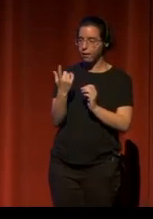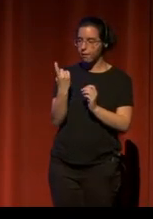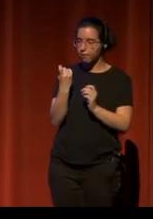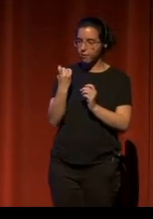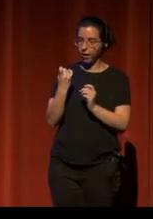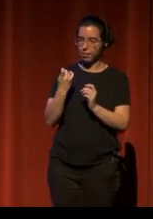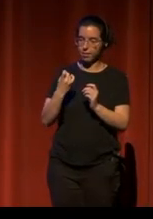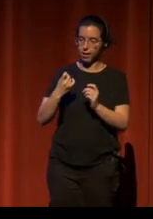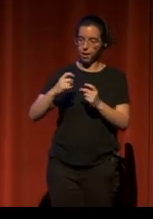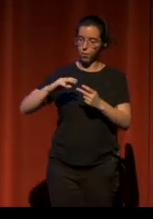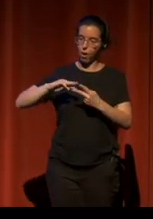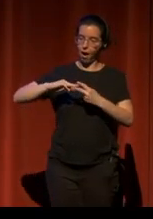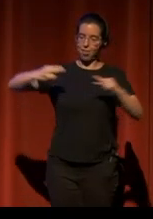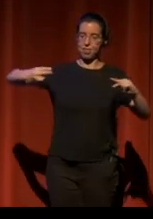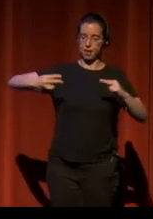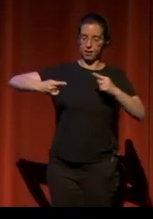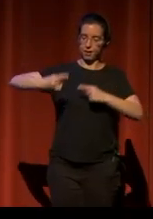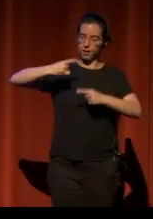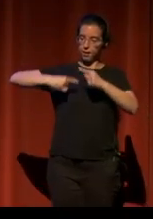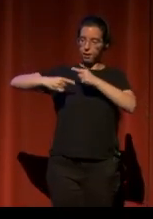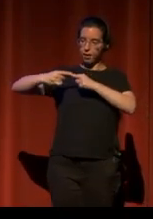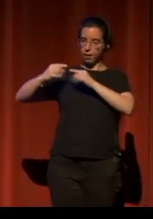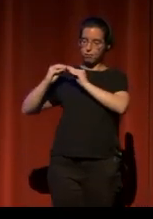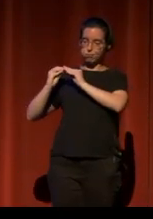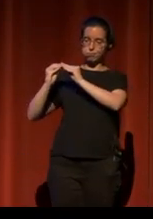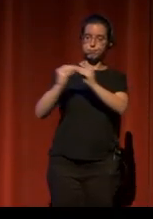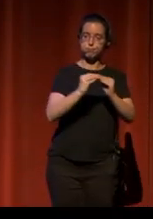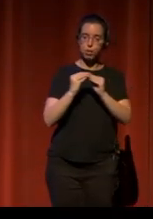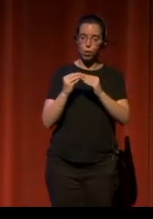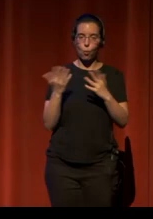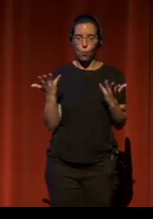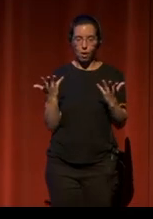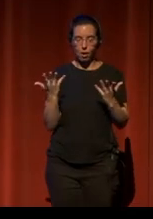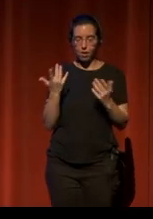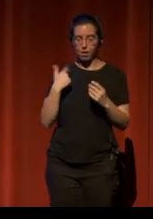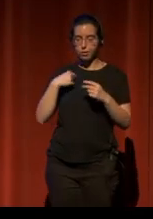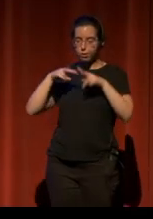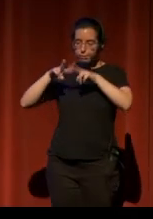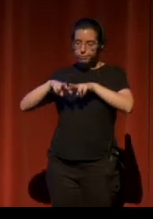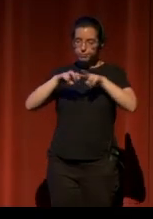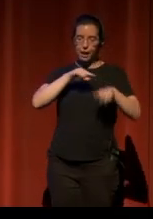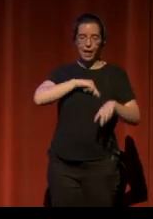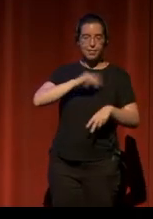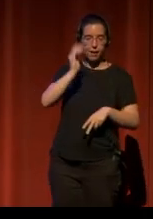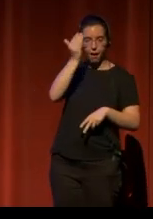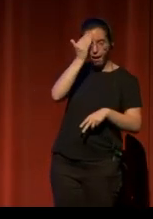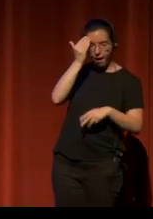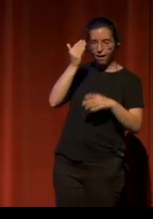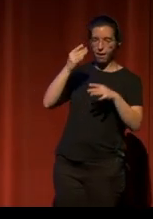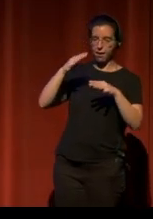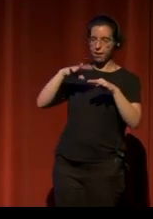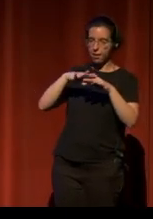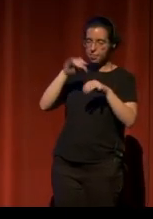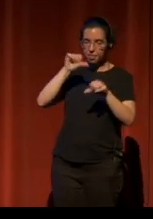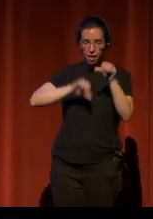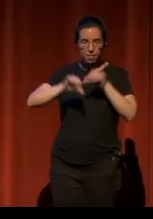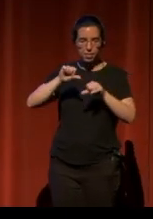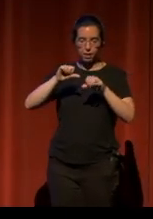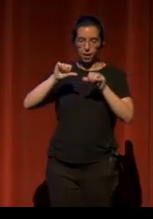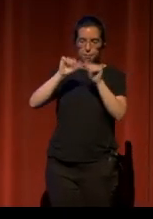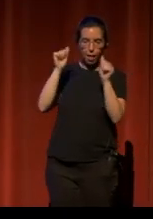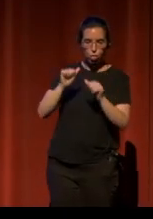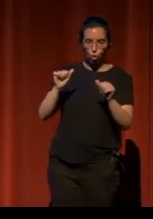primigenio no una especie de código fuente común Y fue así como sumando la hacker la ciencia de redes y las 105 metodologías